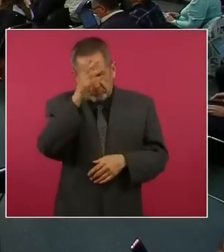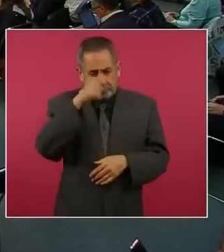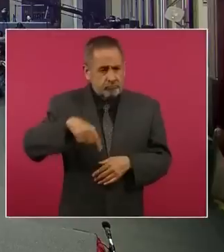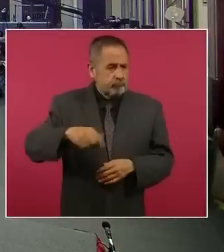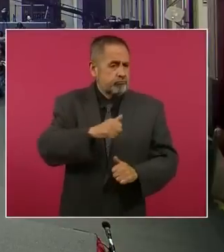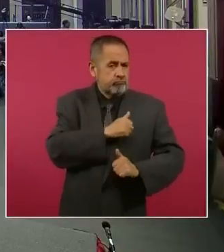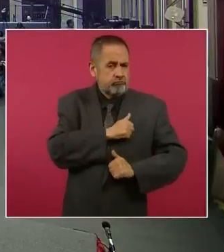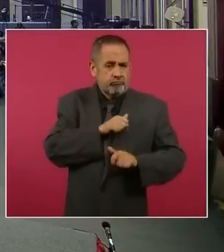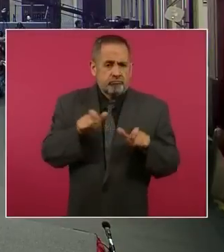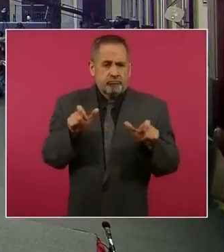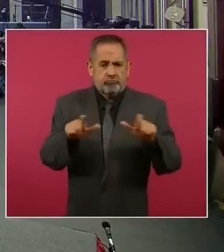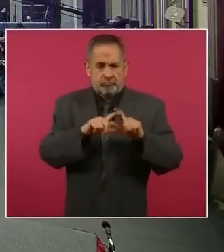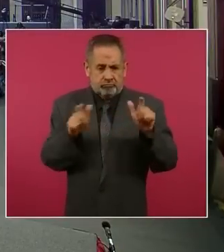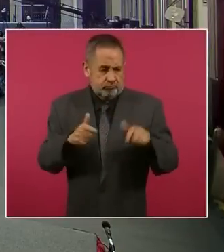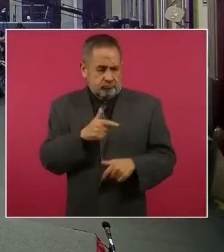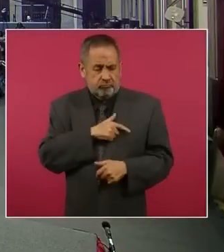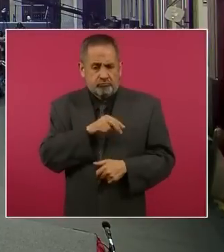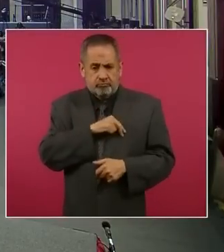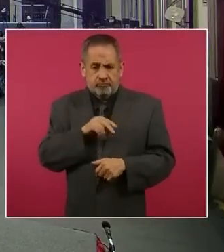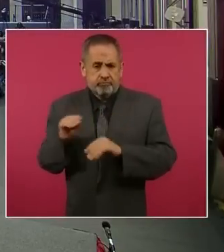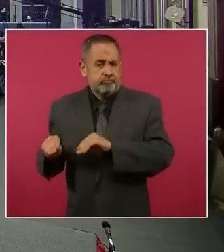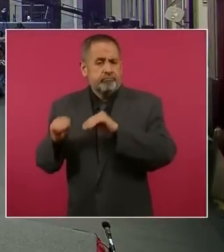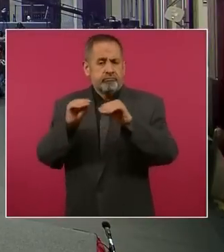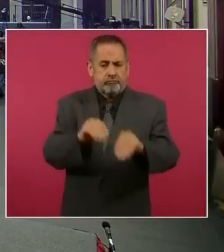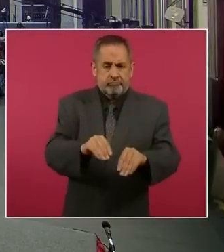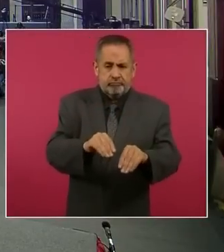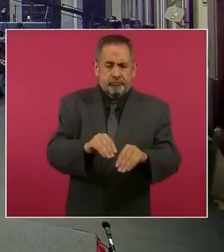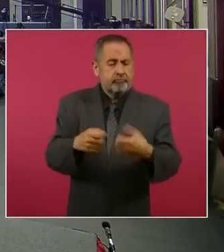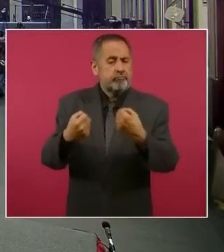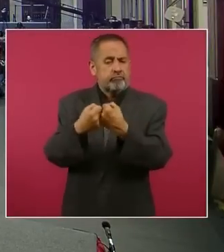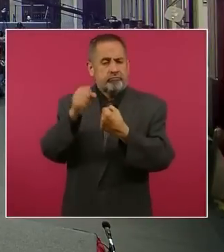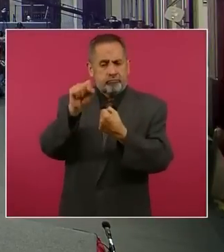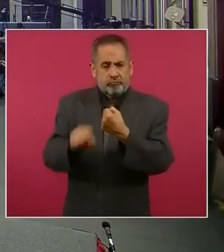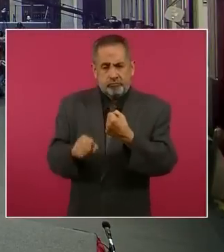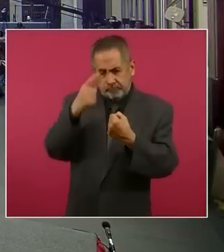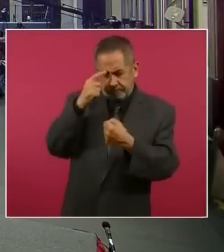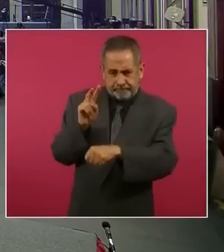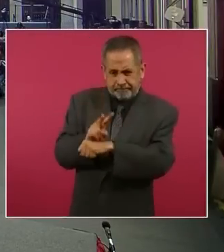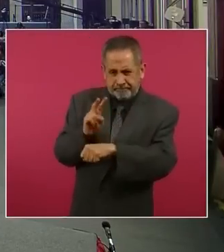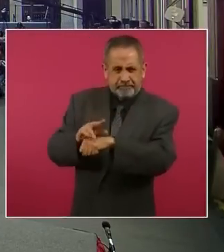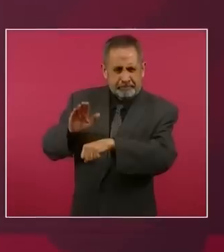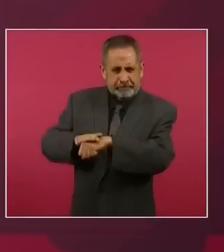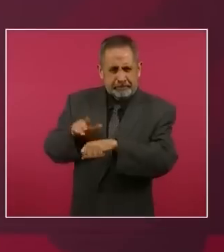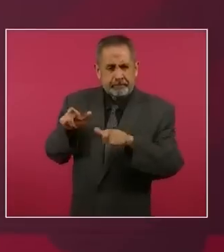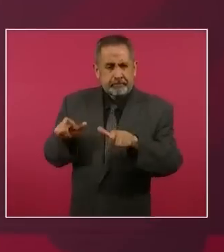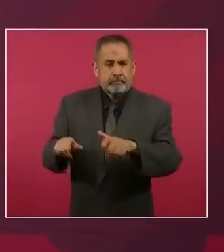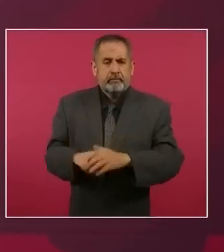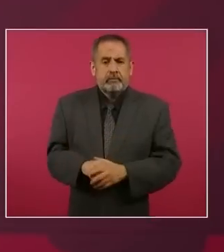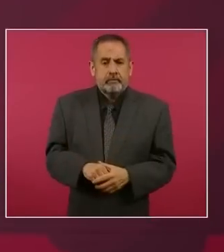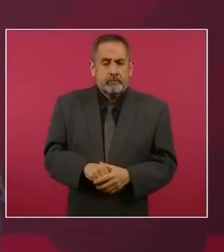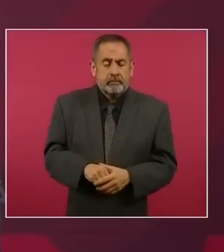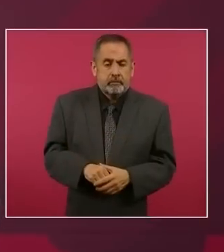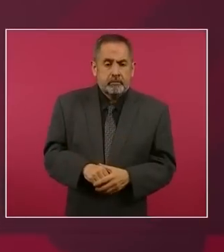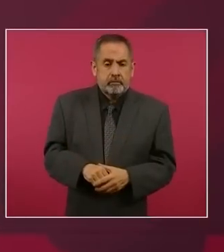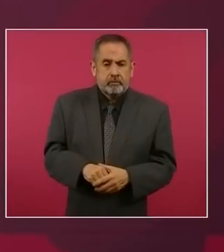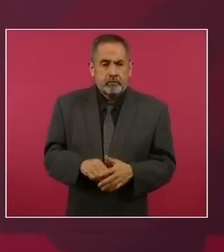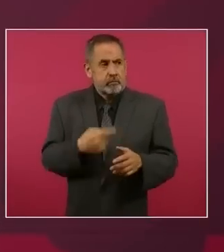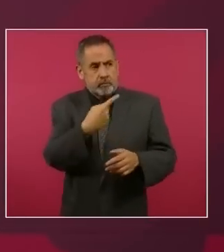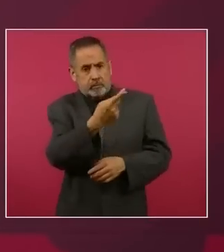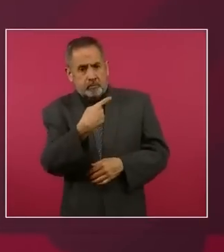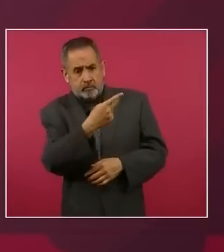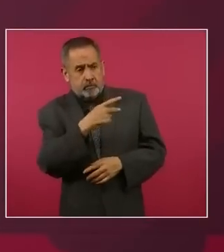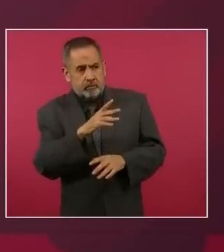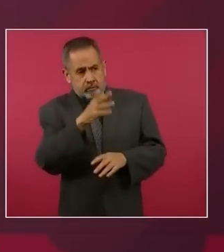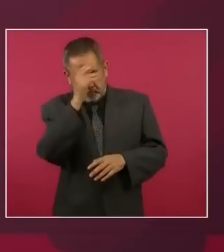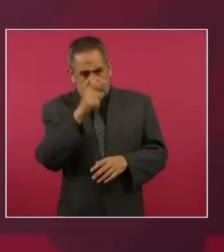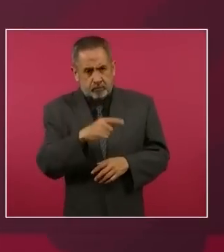de la guardia Nacional para la frontera sur de México con el presidente biden no con él no lo acordamos Nosotros